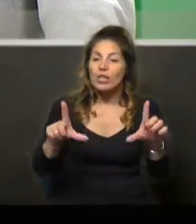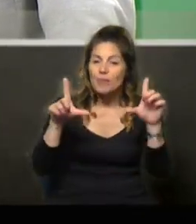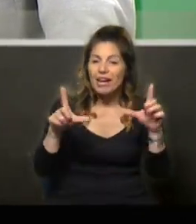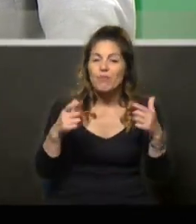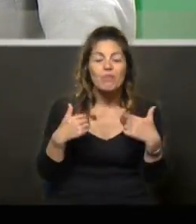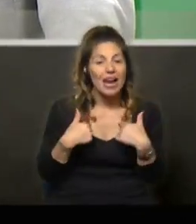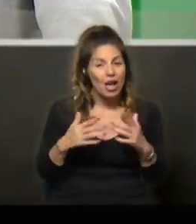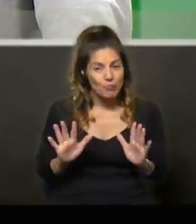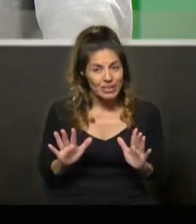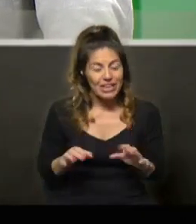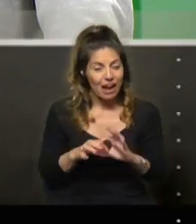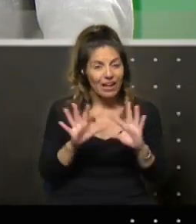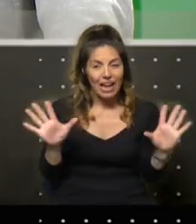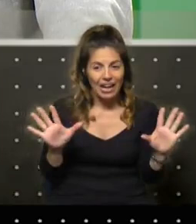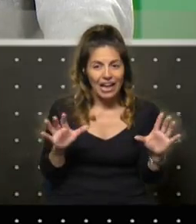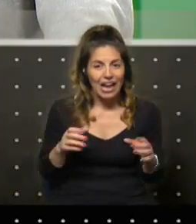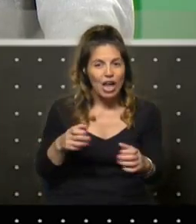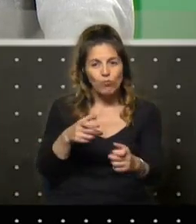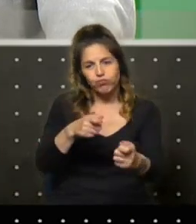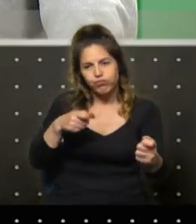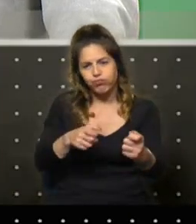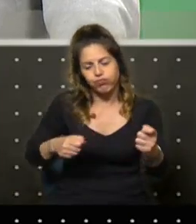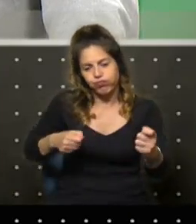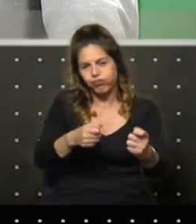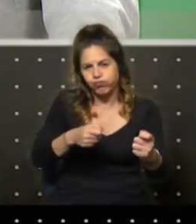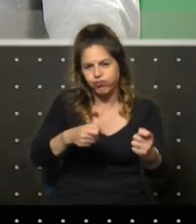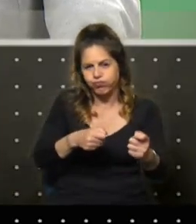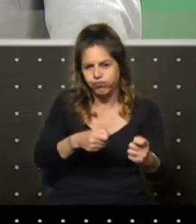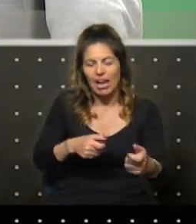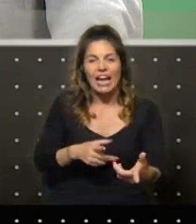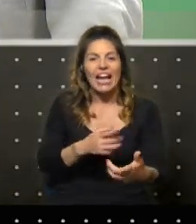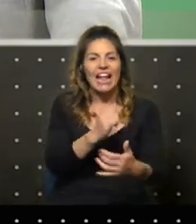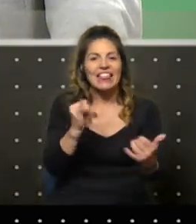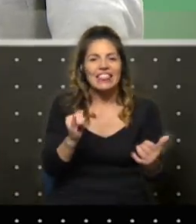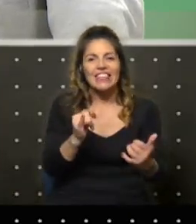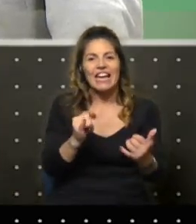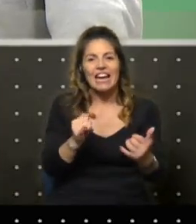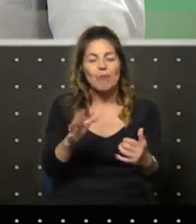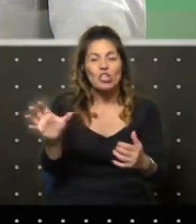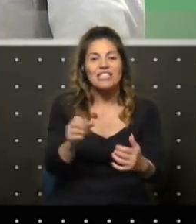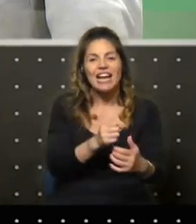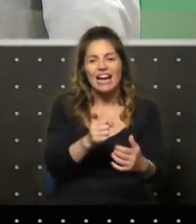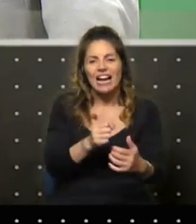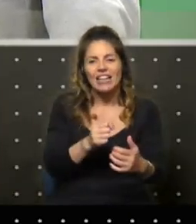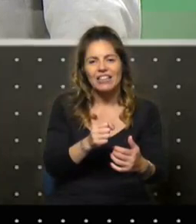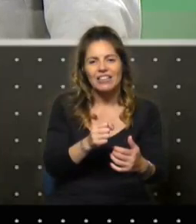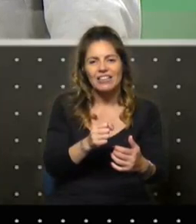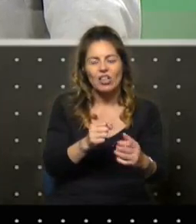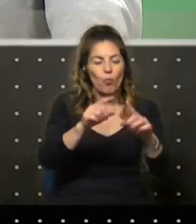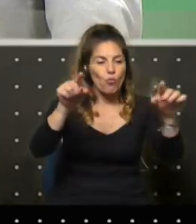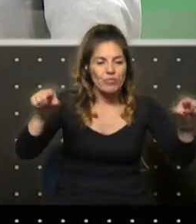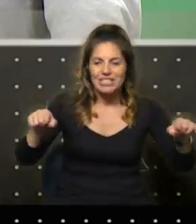mí fue muy clara no La motosierra Y aquel día que empezó a sacar de una especie de de